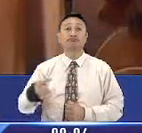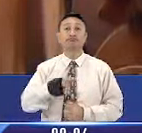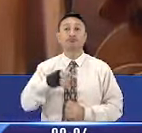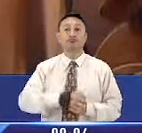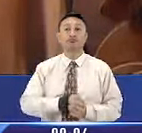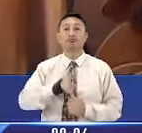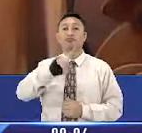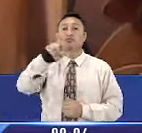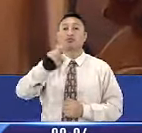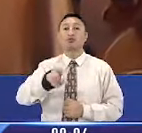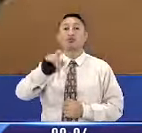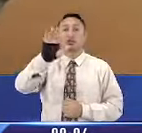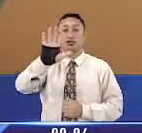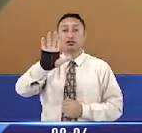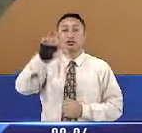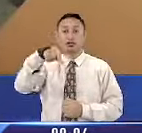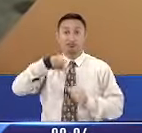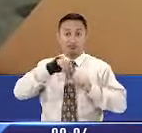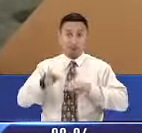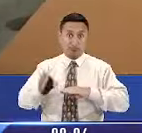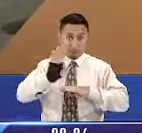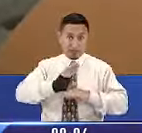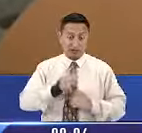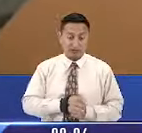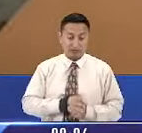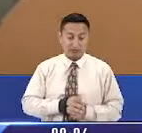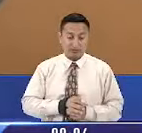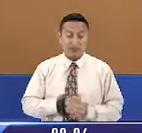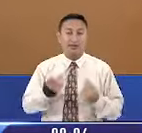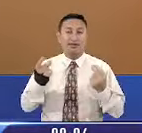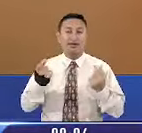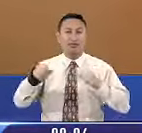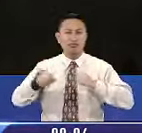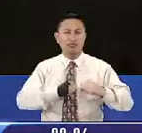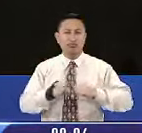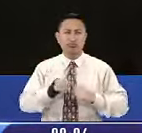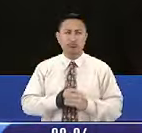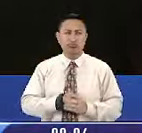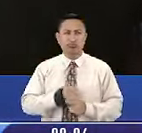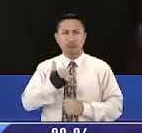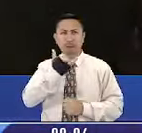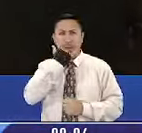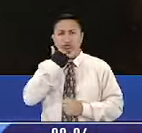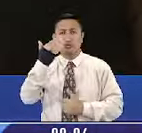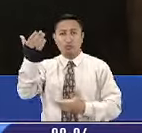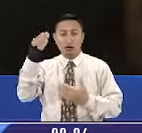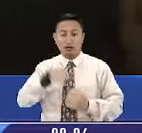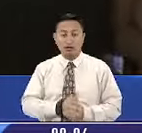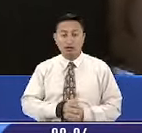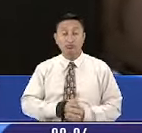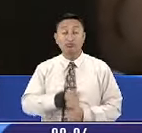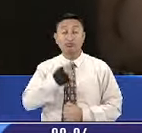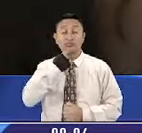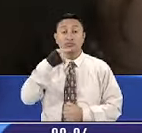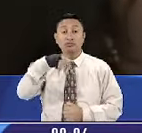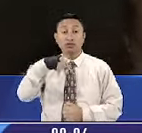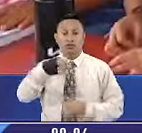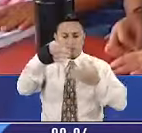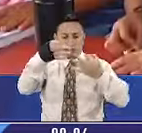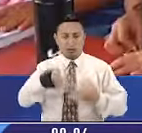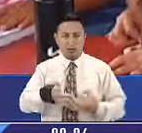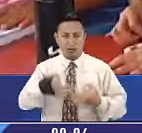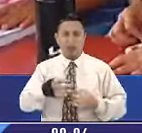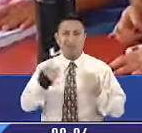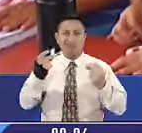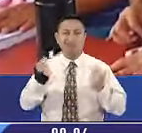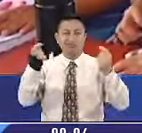5 preguntas remitidas a la Asamblea sean tramitadas sin contrapuntos políticos, pues indican debe cumplirse de